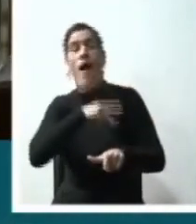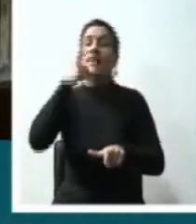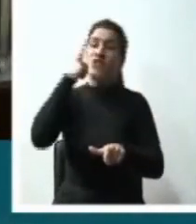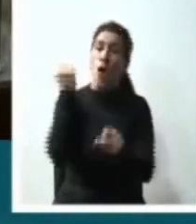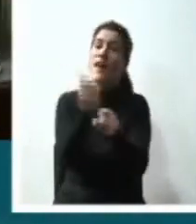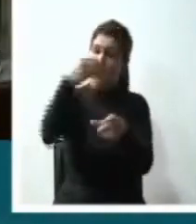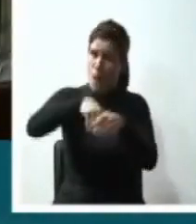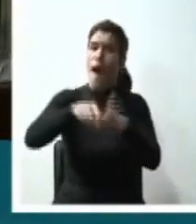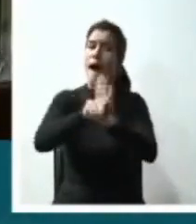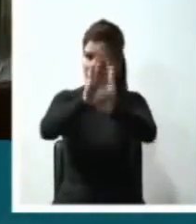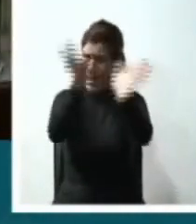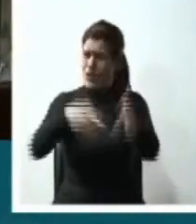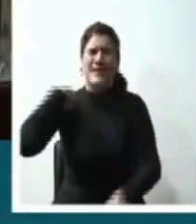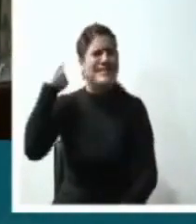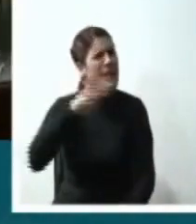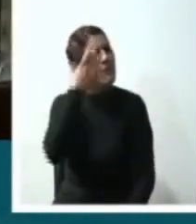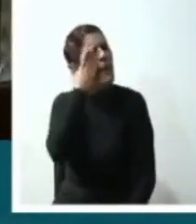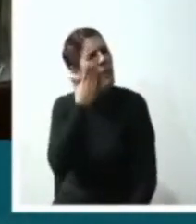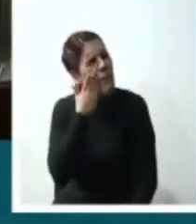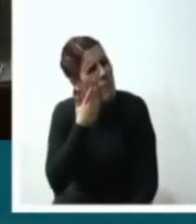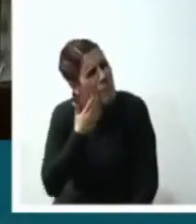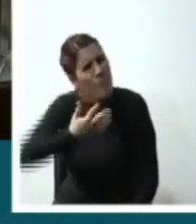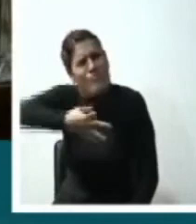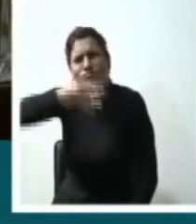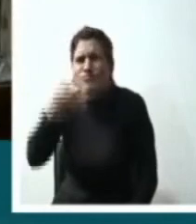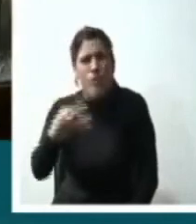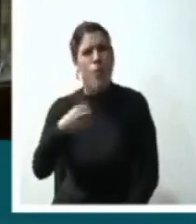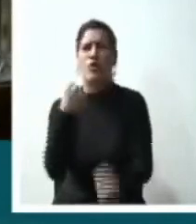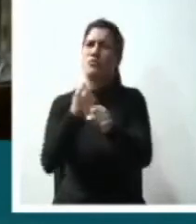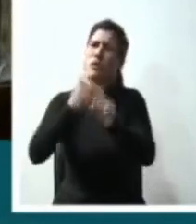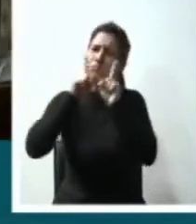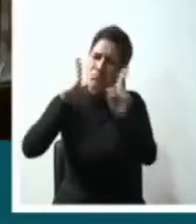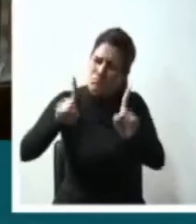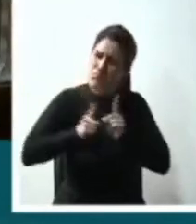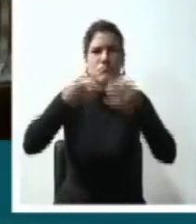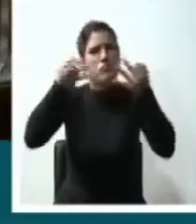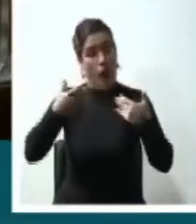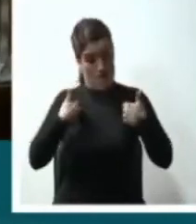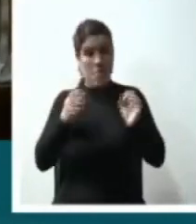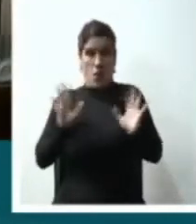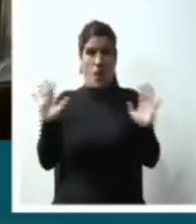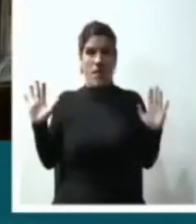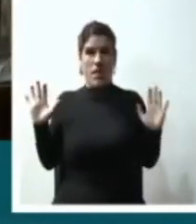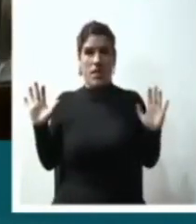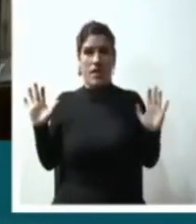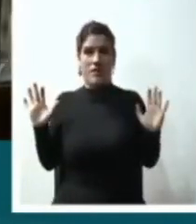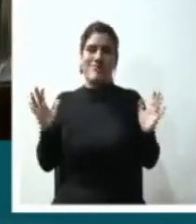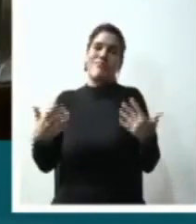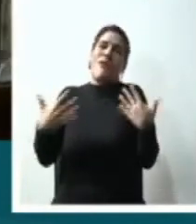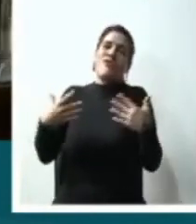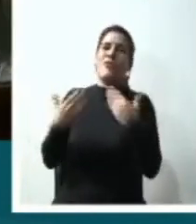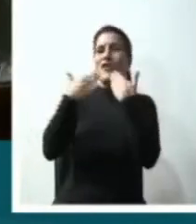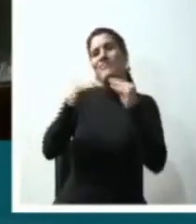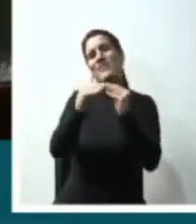de esta casa. Siempre han sido muy cordial, amables con nosotras, conmigo en particular. Por supuesto a mis